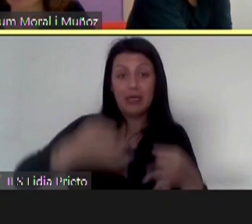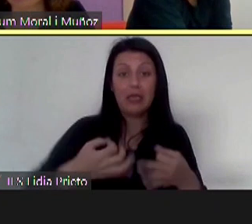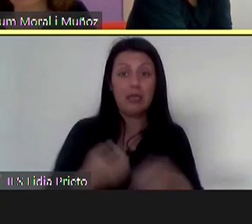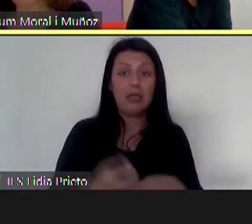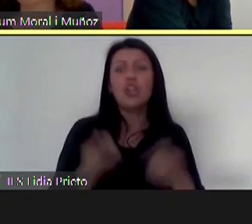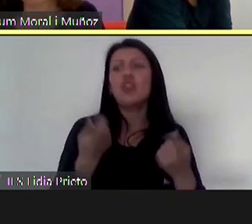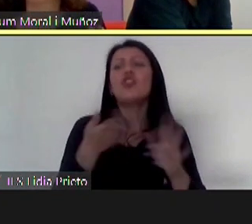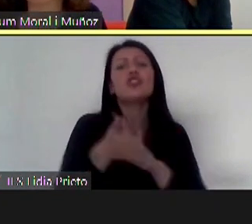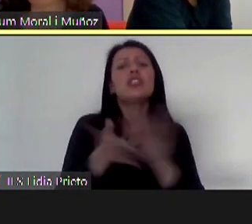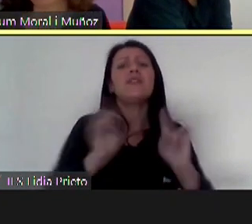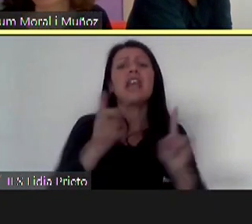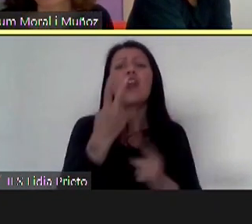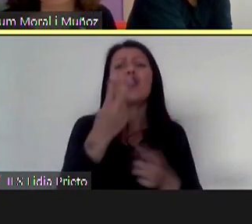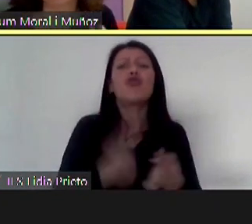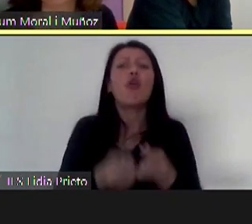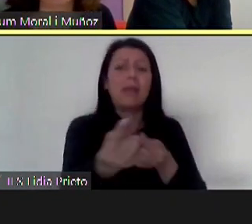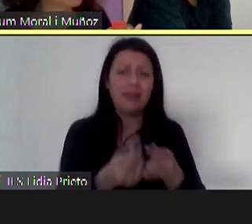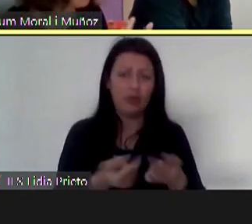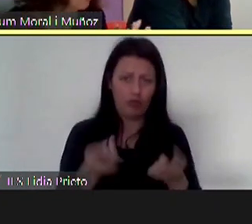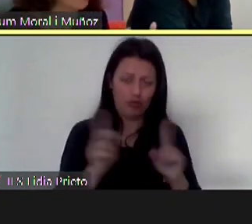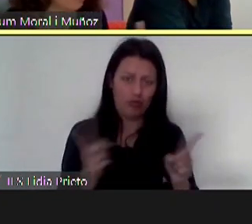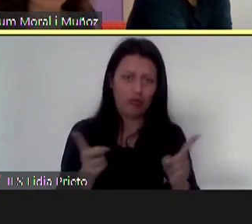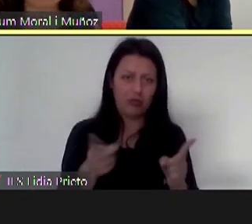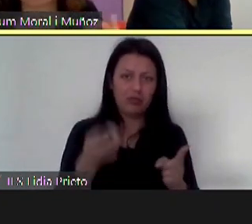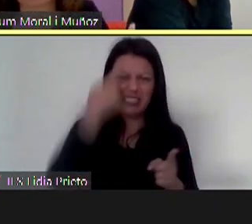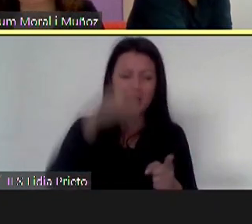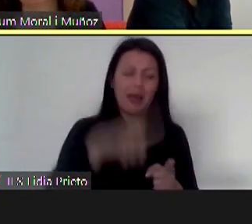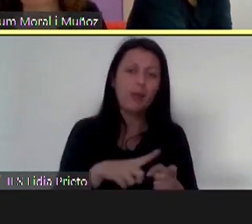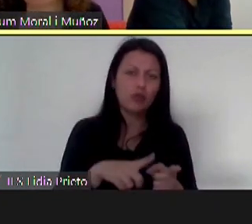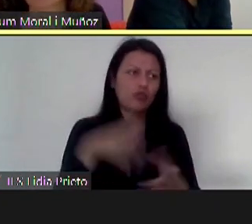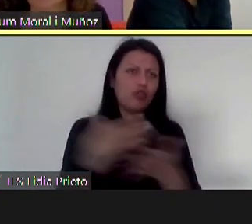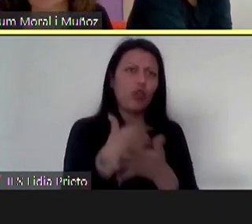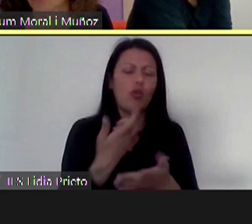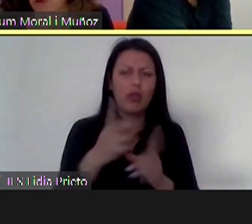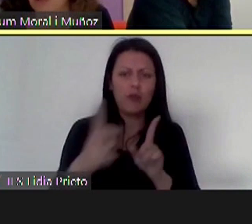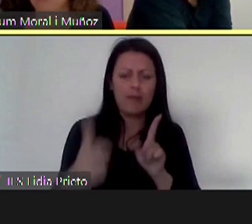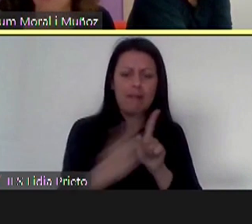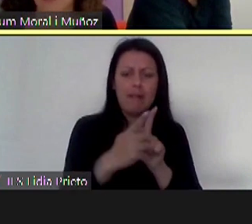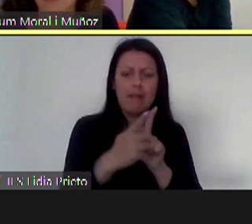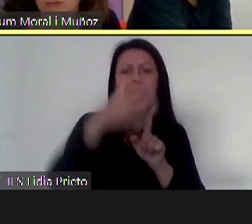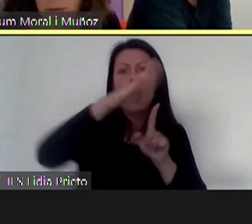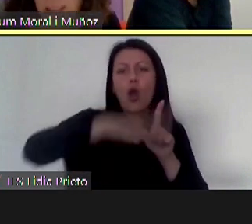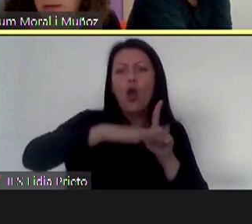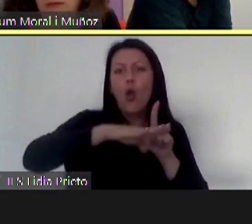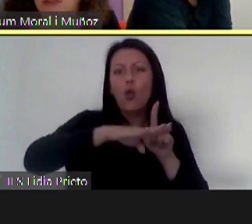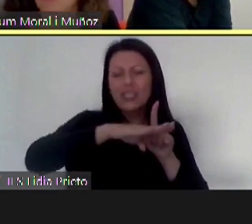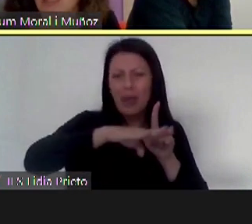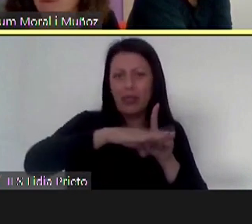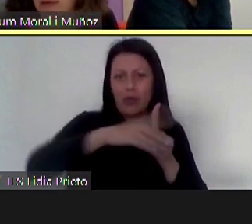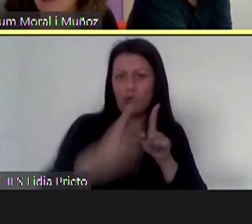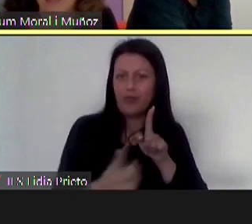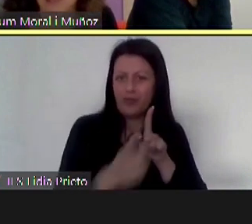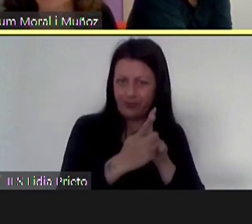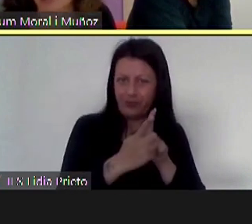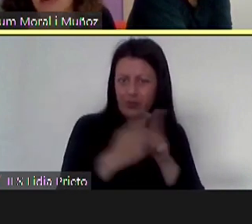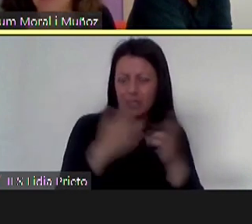2 metros. Todo el mundo sabemos cuando nos acercamos cuando tenemos un espacio entre unos y otros. Se nota